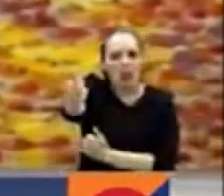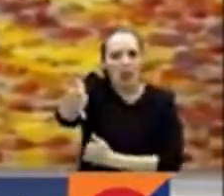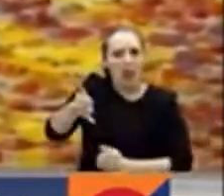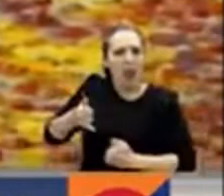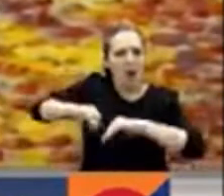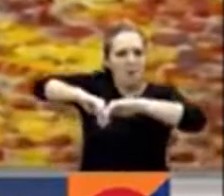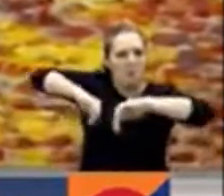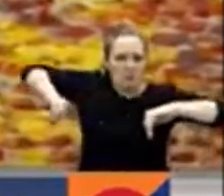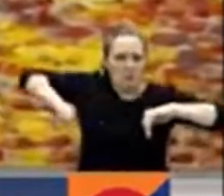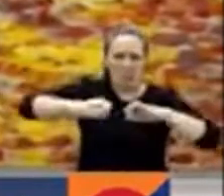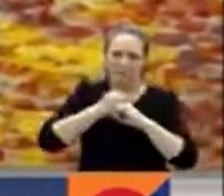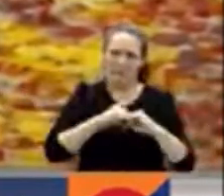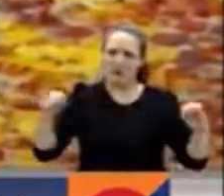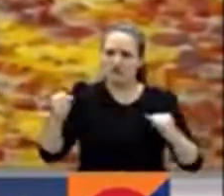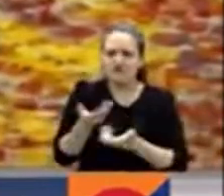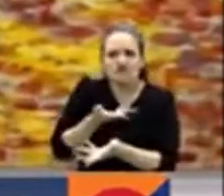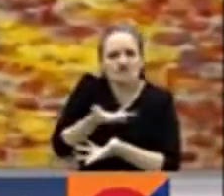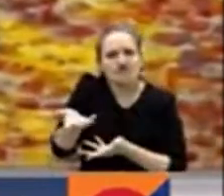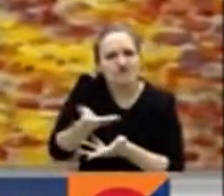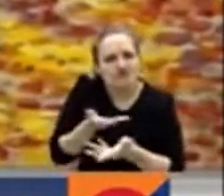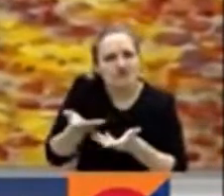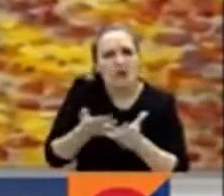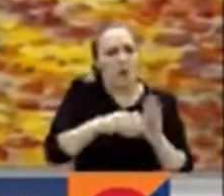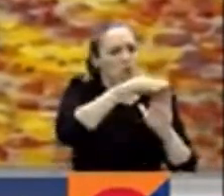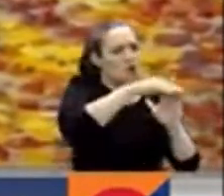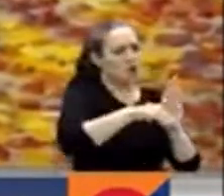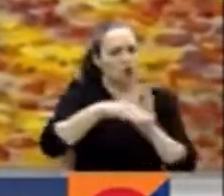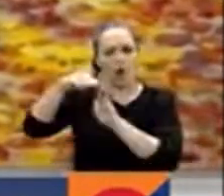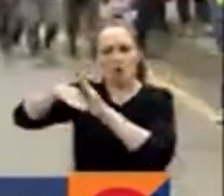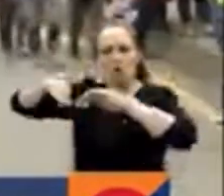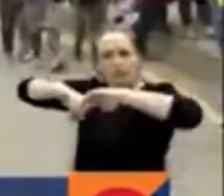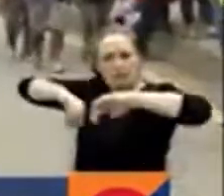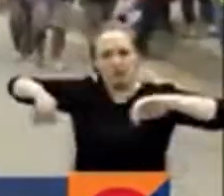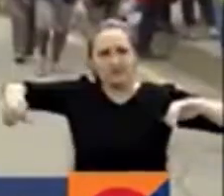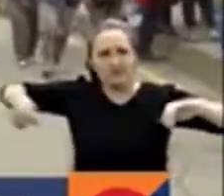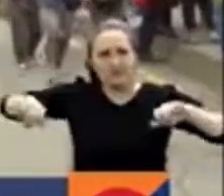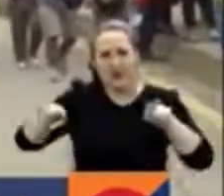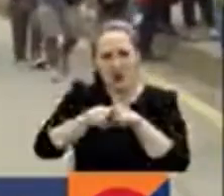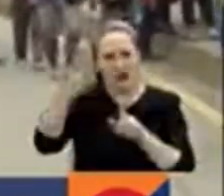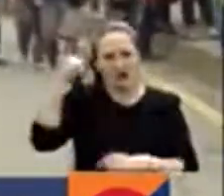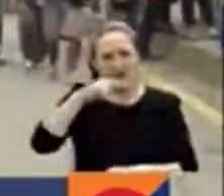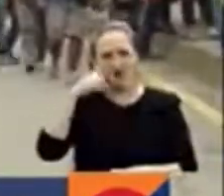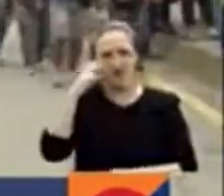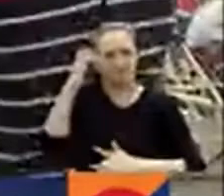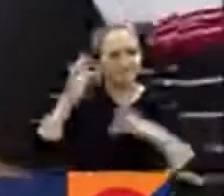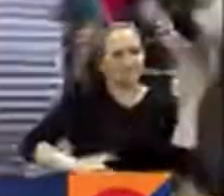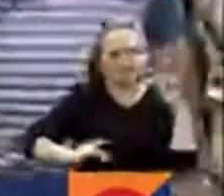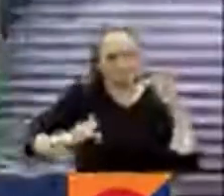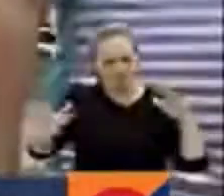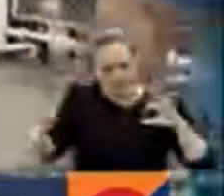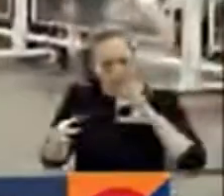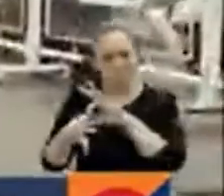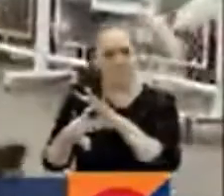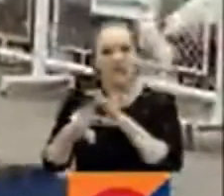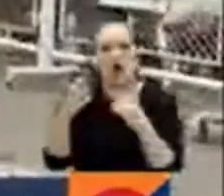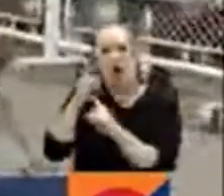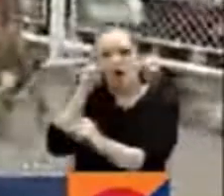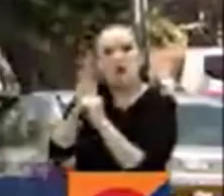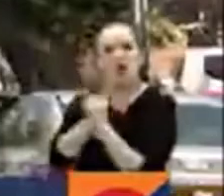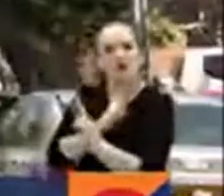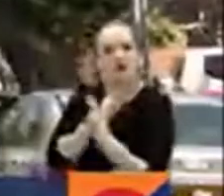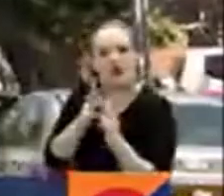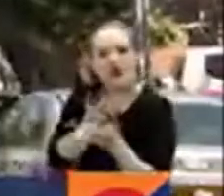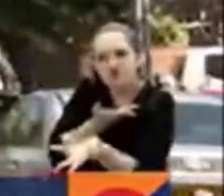ni muchísimo menos una política pública de Estado como sucedió con el presidente Duque. Benedetti afirmó que su prioridad será el restablecimiento de